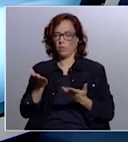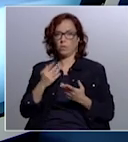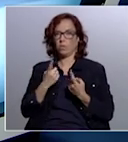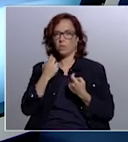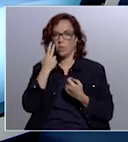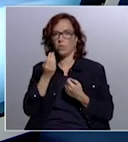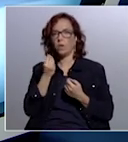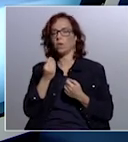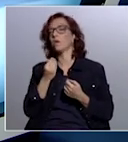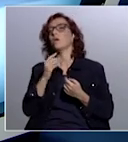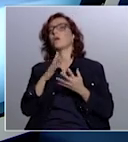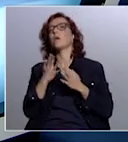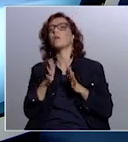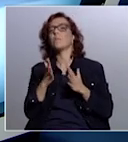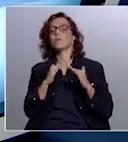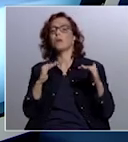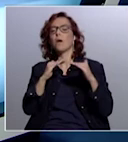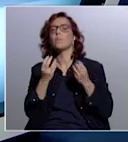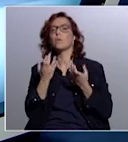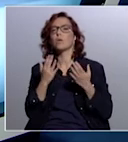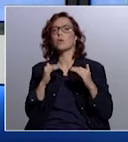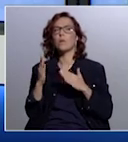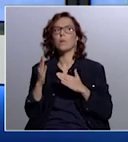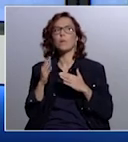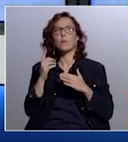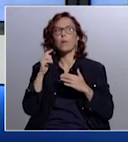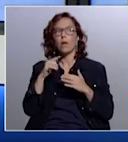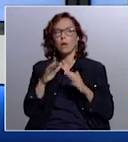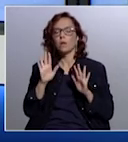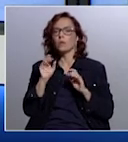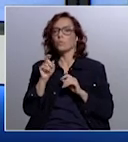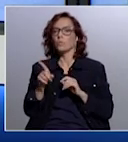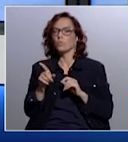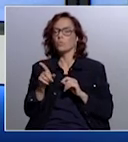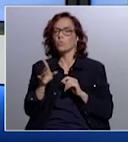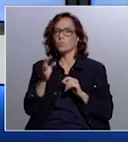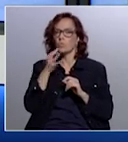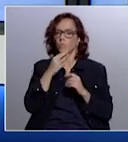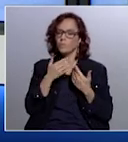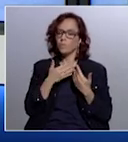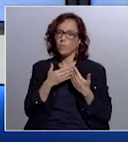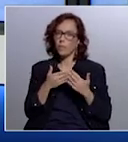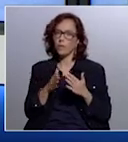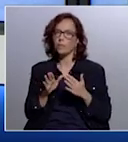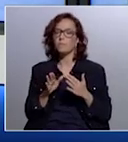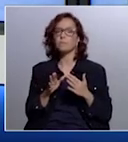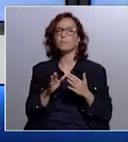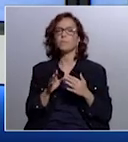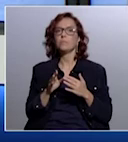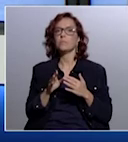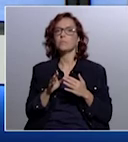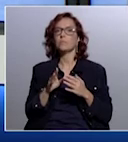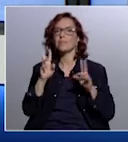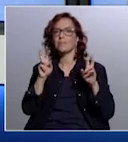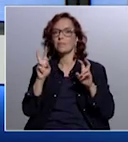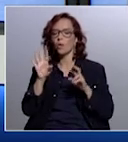que está pasando con la paridad lo que ofrecemos nos conecta daniela con algo que mencionaste al comienzo de la respuesta con respecto a la definición de los